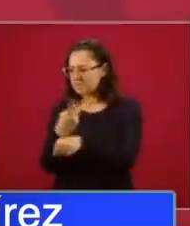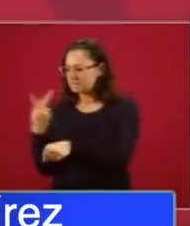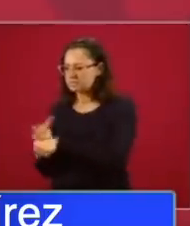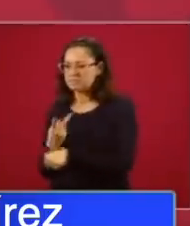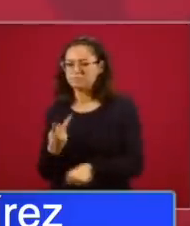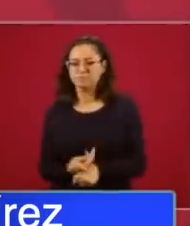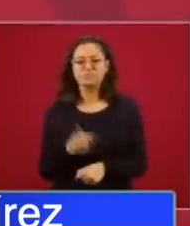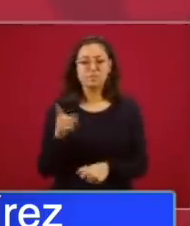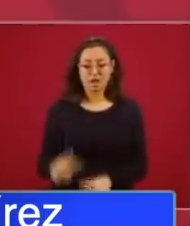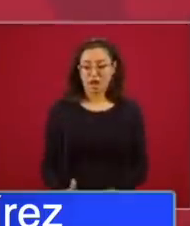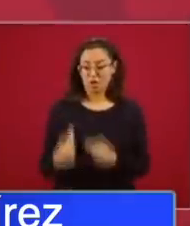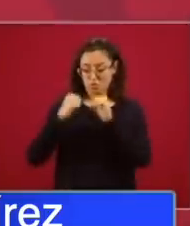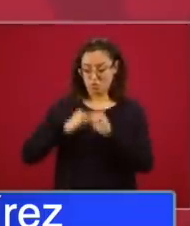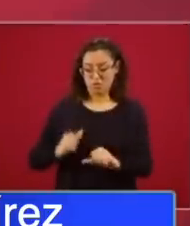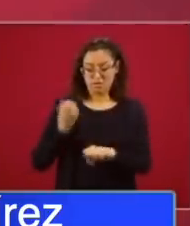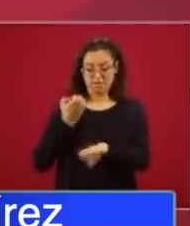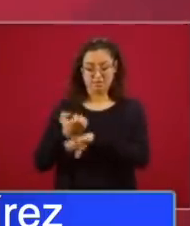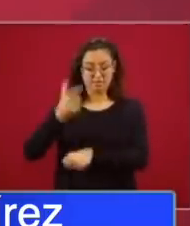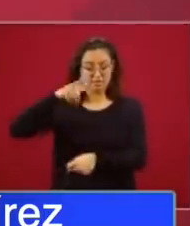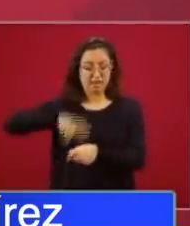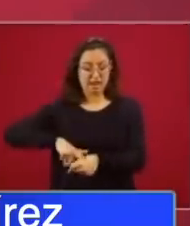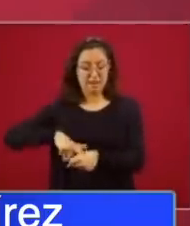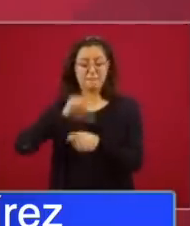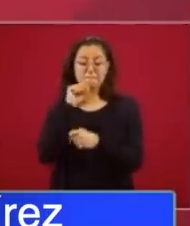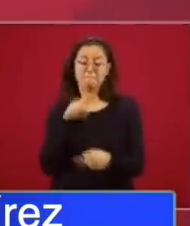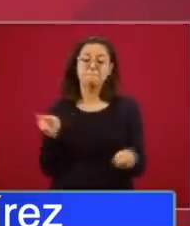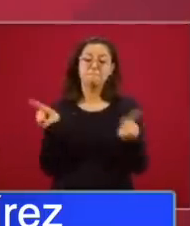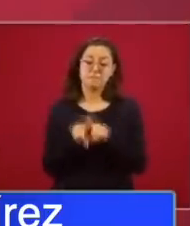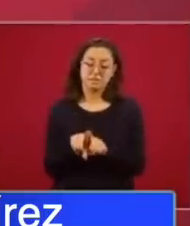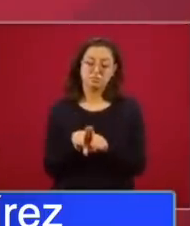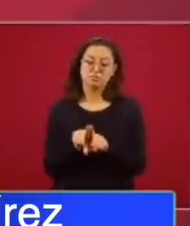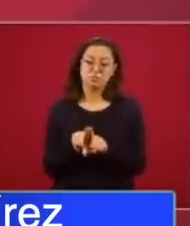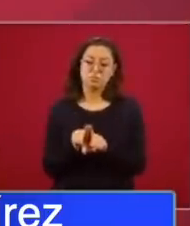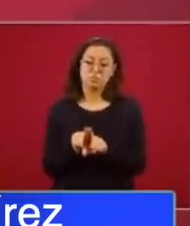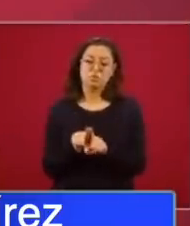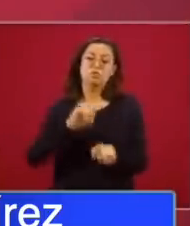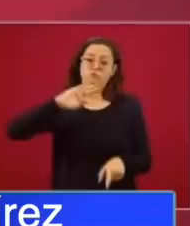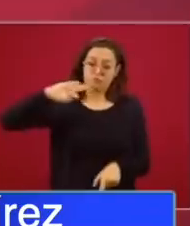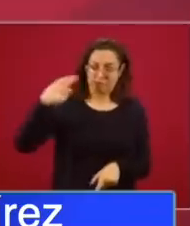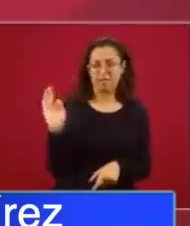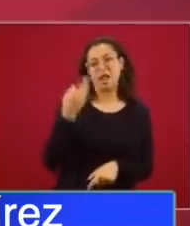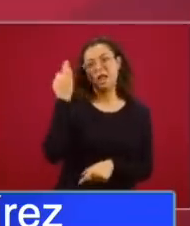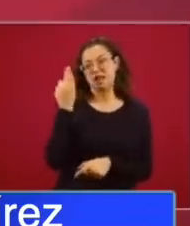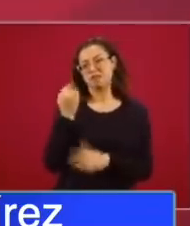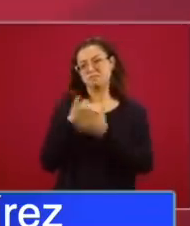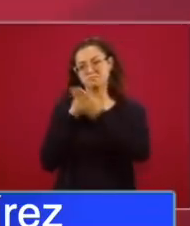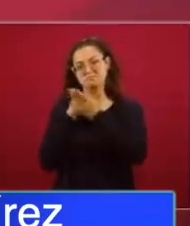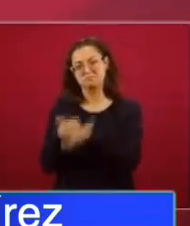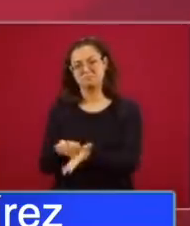Intervienen autoridades locales e interviene el gobierno federal.